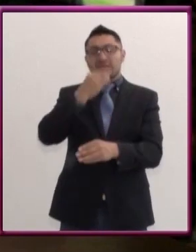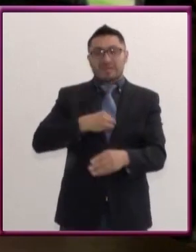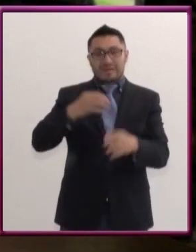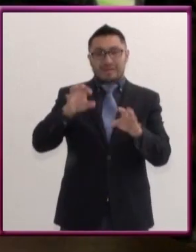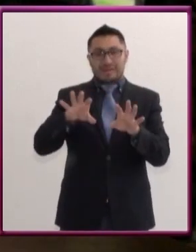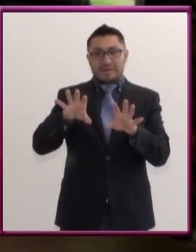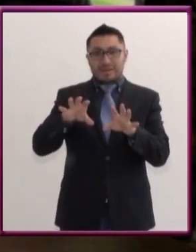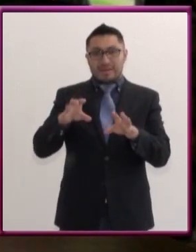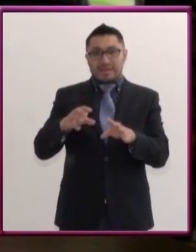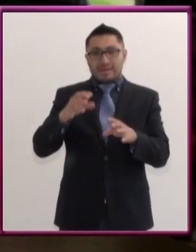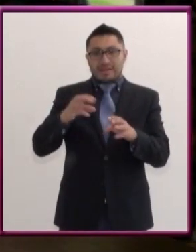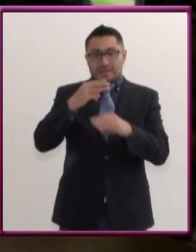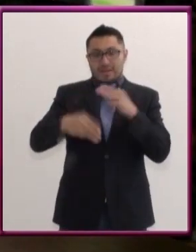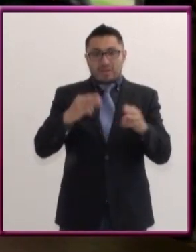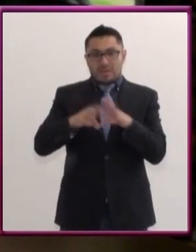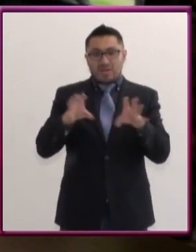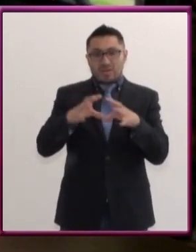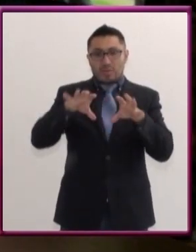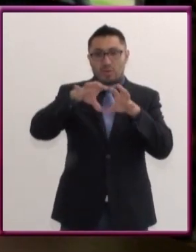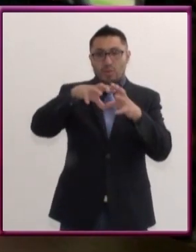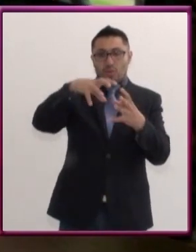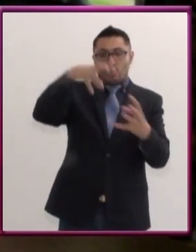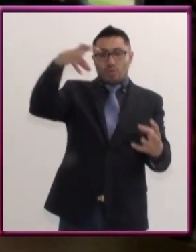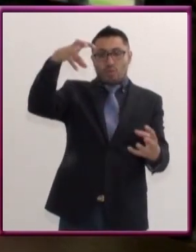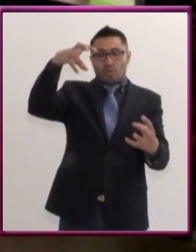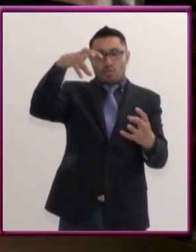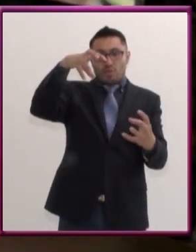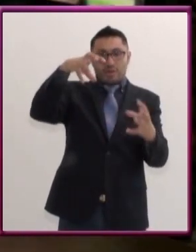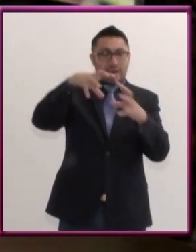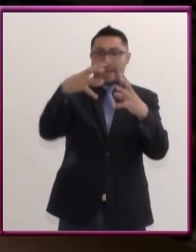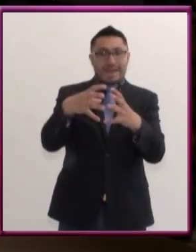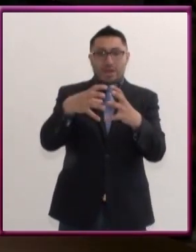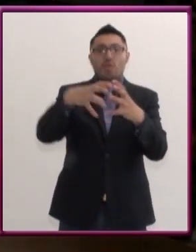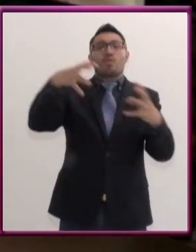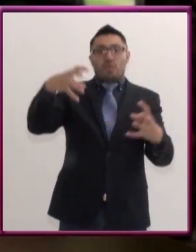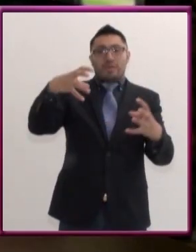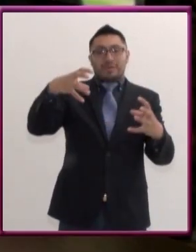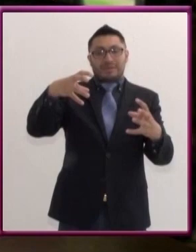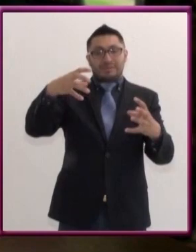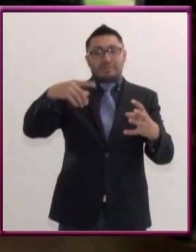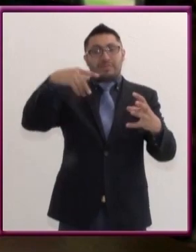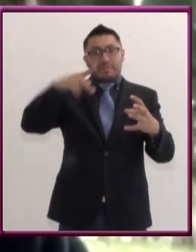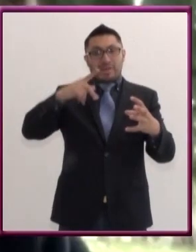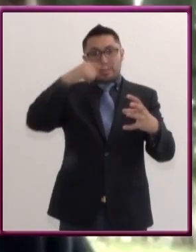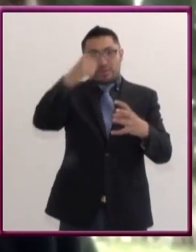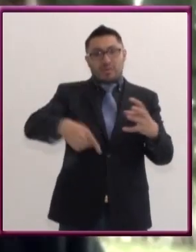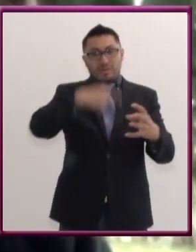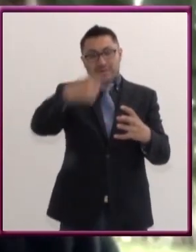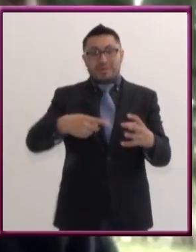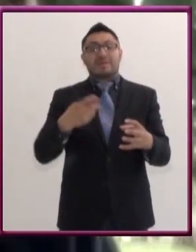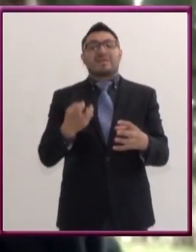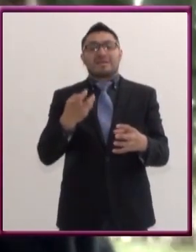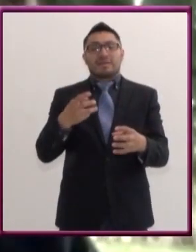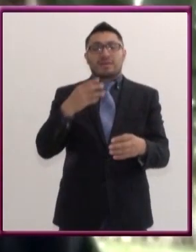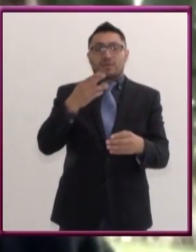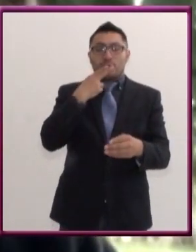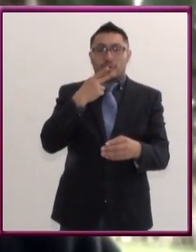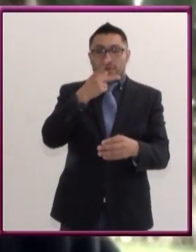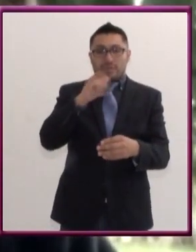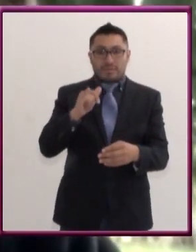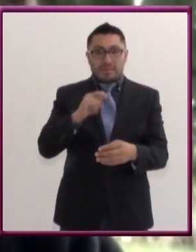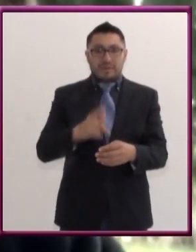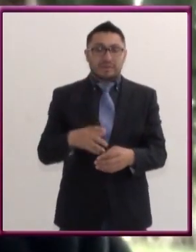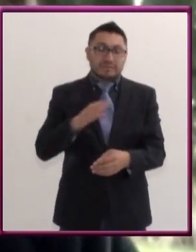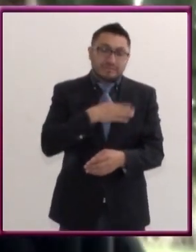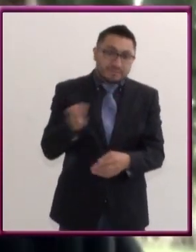Aunque la Tierra es un geoide, quiere decir que tiene los polos achatados, lo demás es una circunferencia. Y entonces en todo eso utilizamos